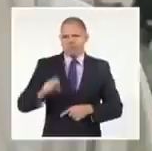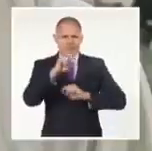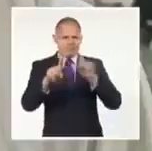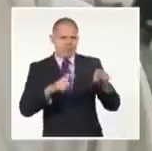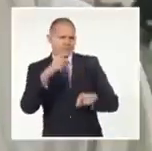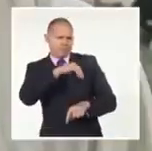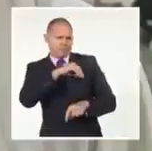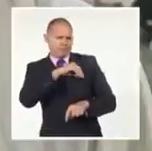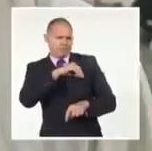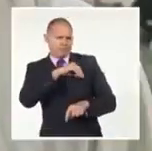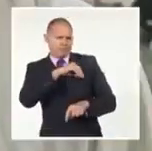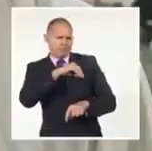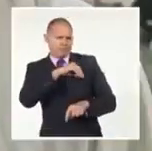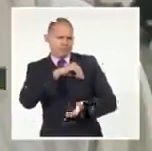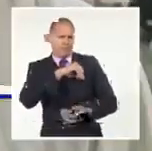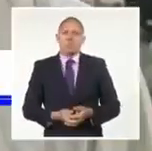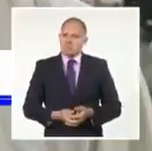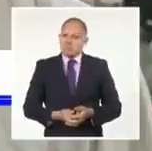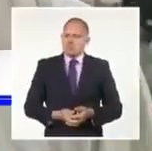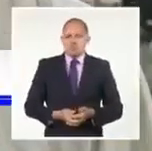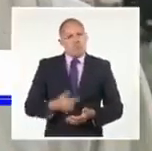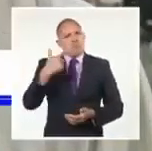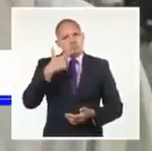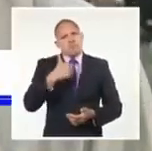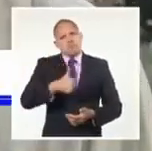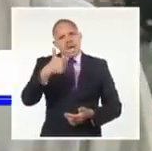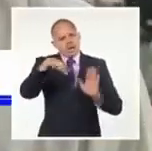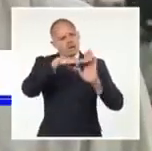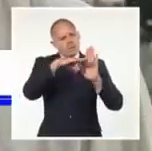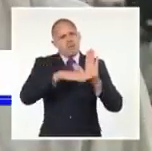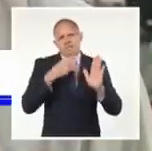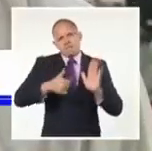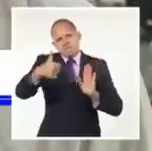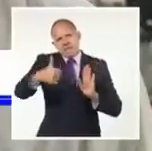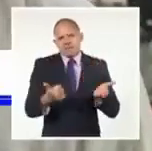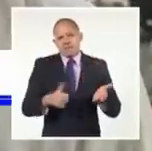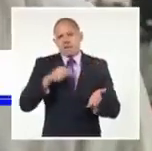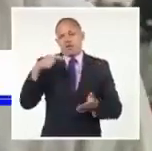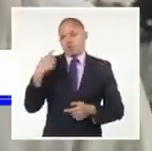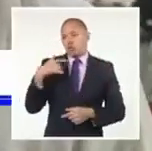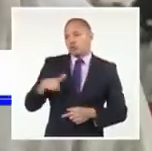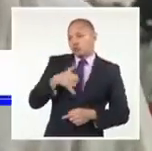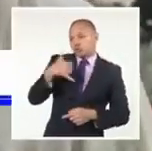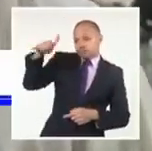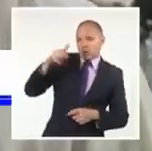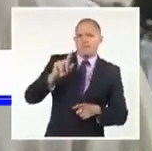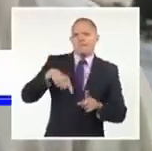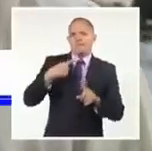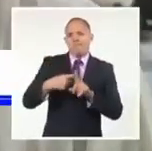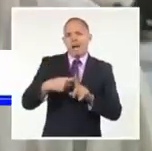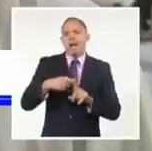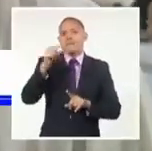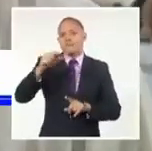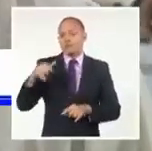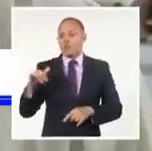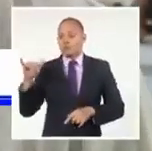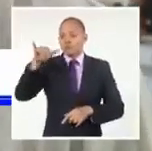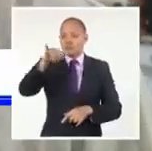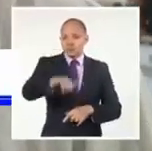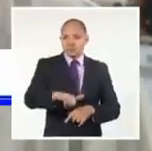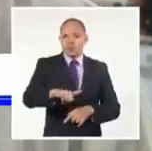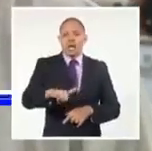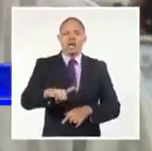Son favorables para todos, tanto para los que viajamos como para los que vienen acá a ver